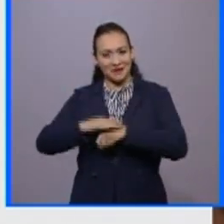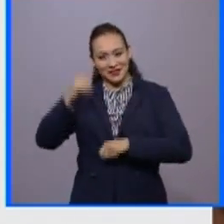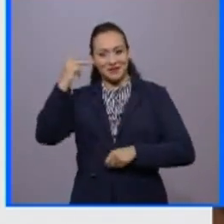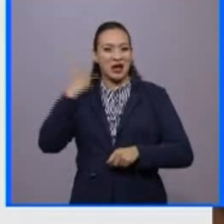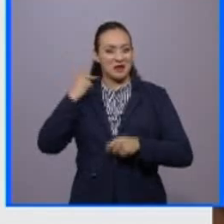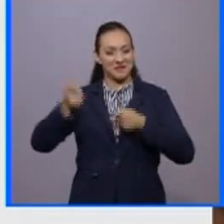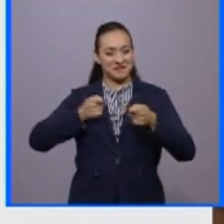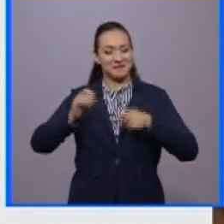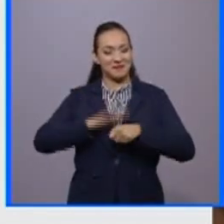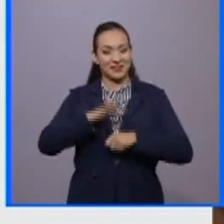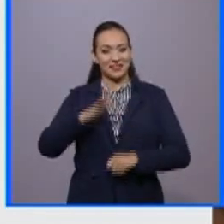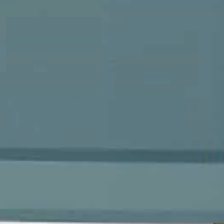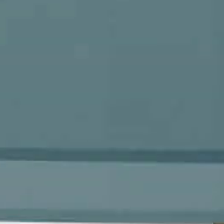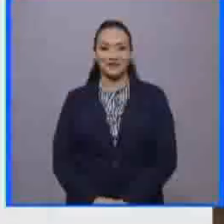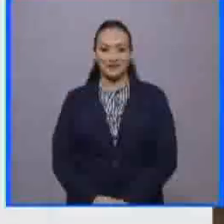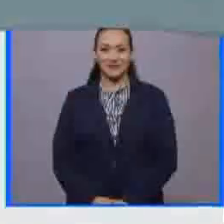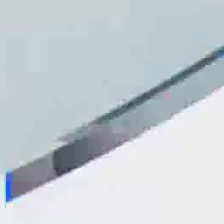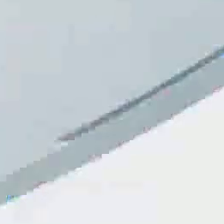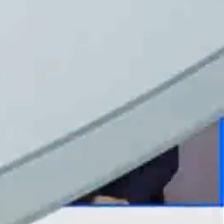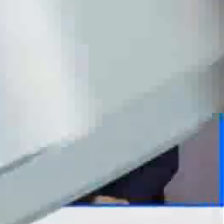político.